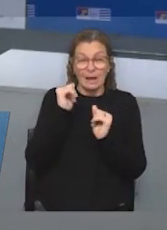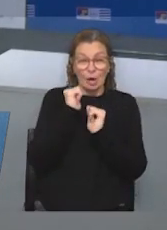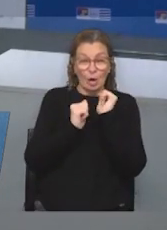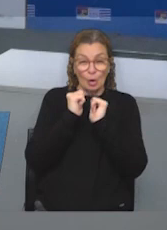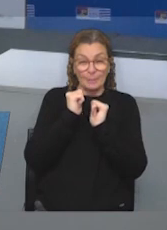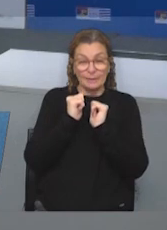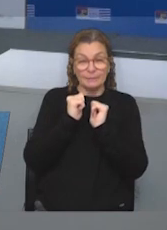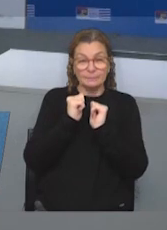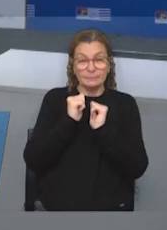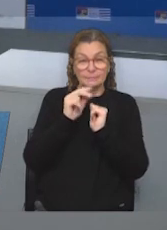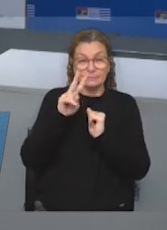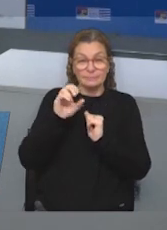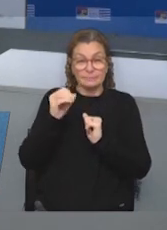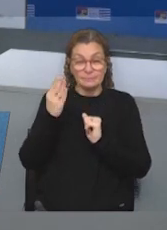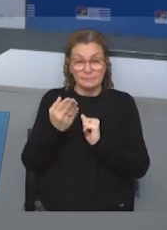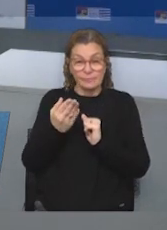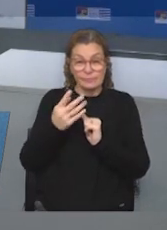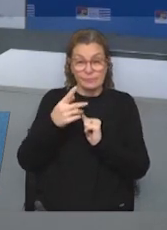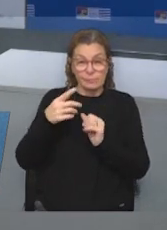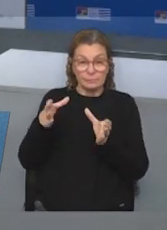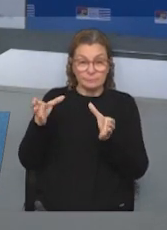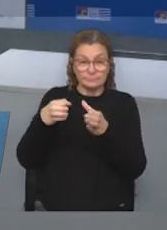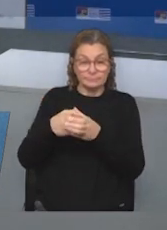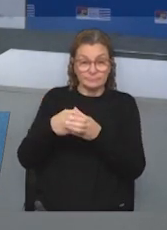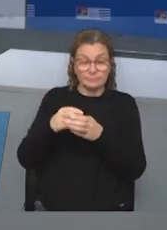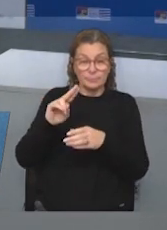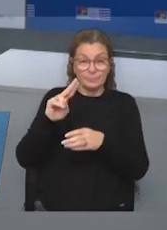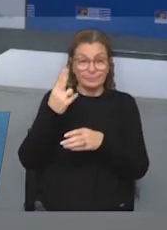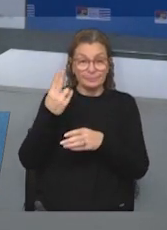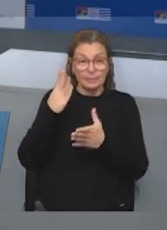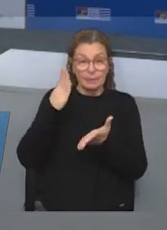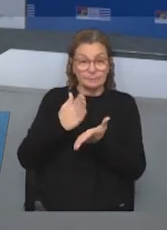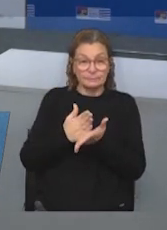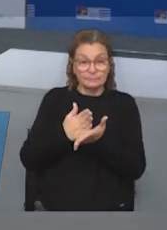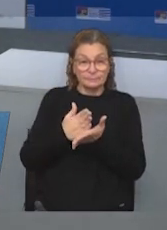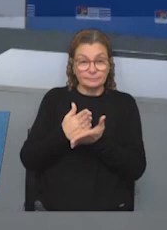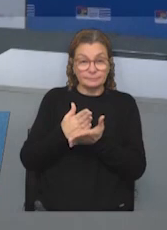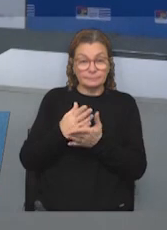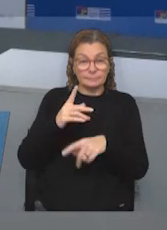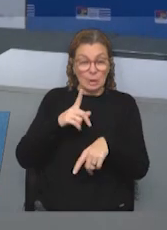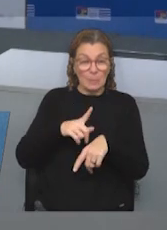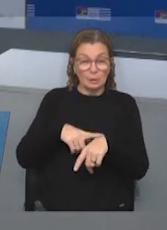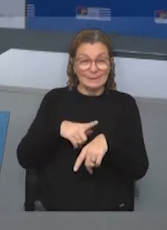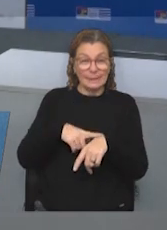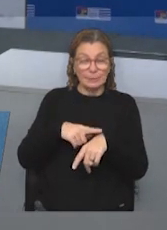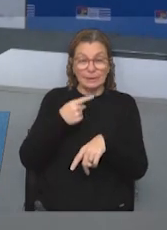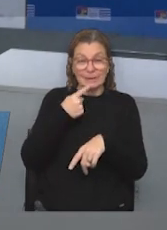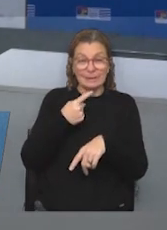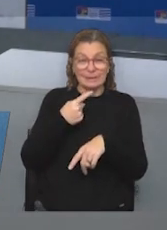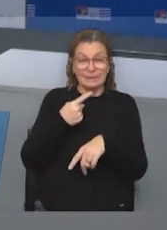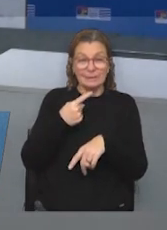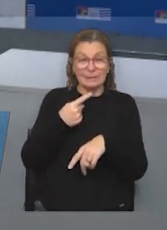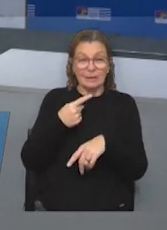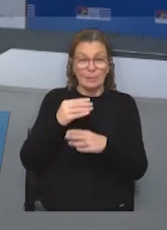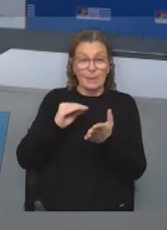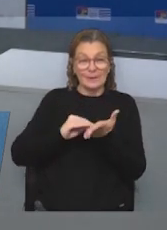eh de un 20% de la población en los últimos en el último periodo en relación a lo que había sido la